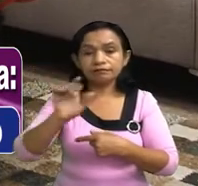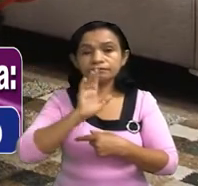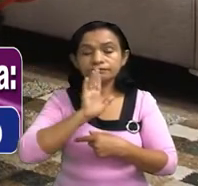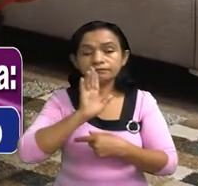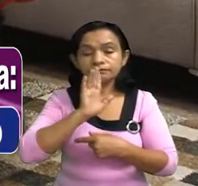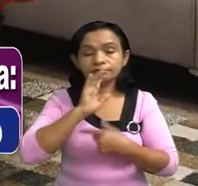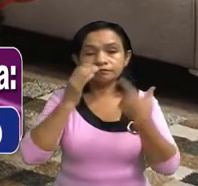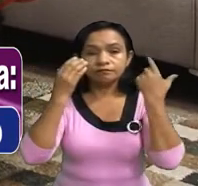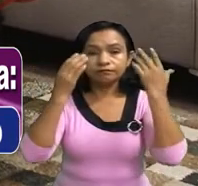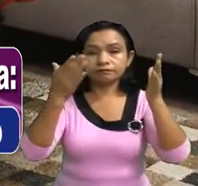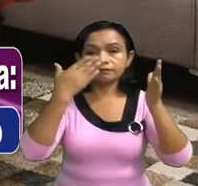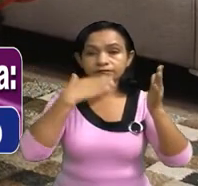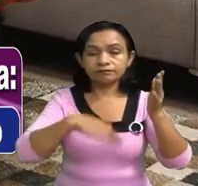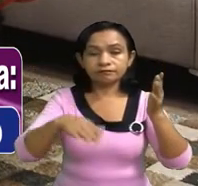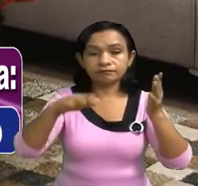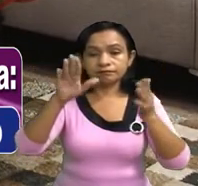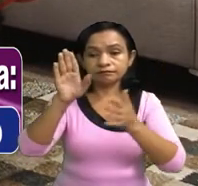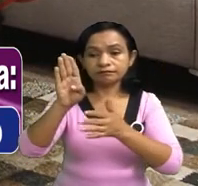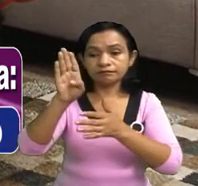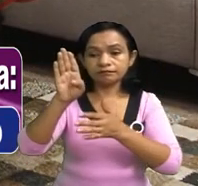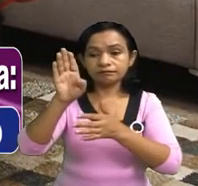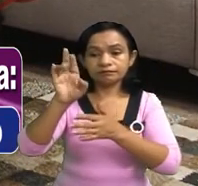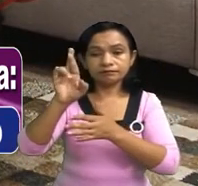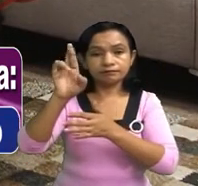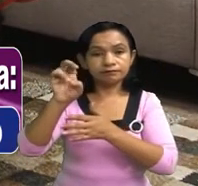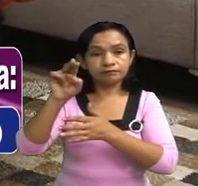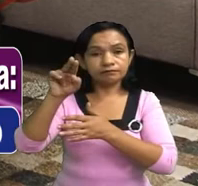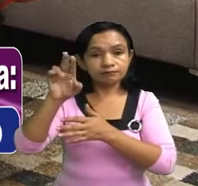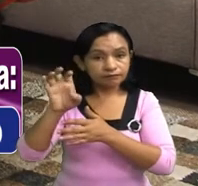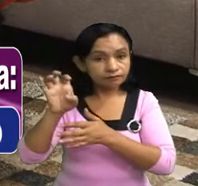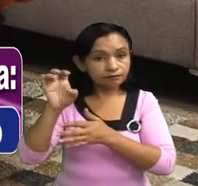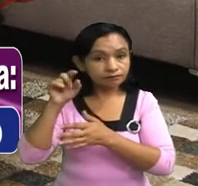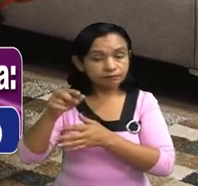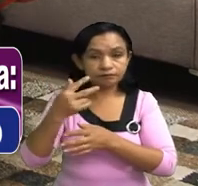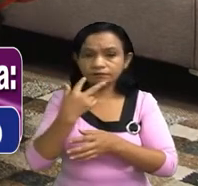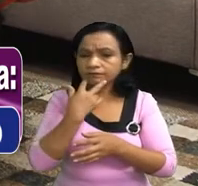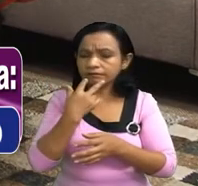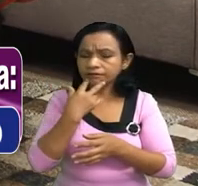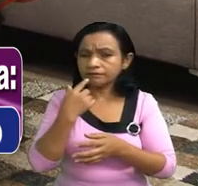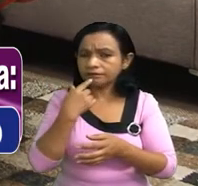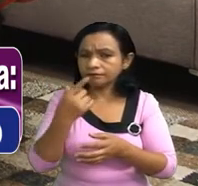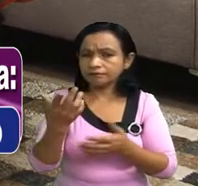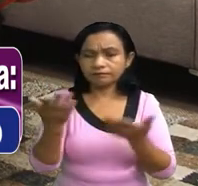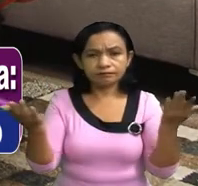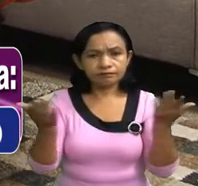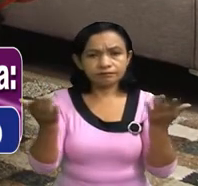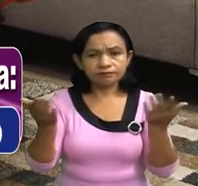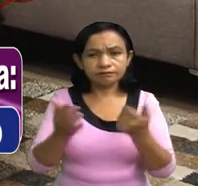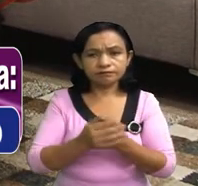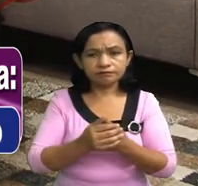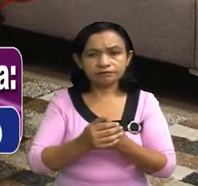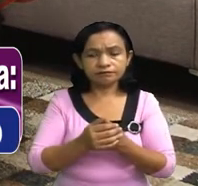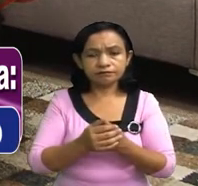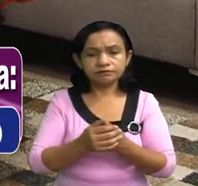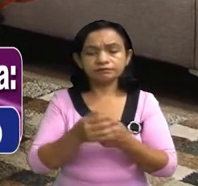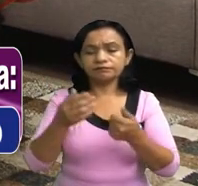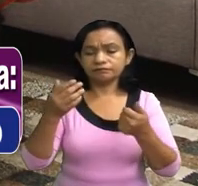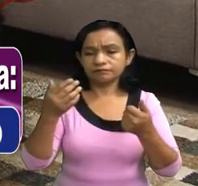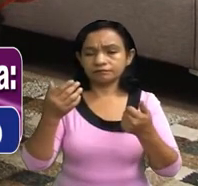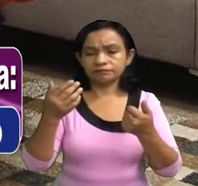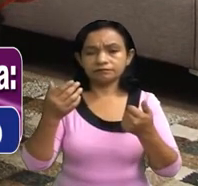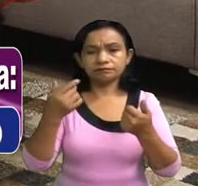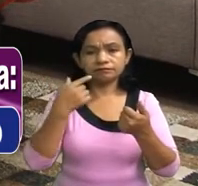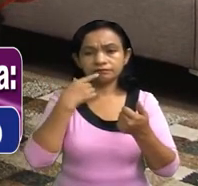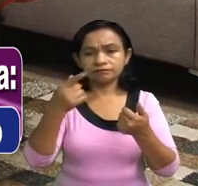peste del Cardenal Brenes, diciendo palabras que él no ha dicho. Entonces el Cardenal tuvo que salir y